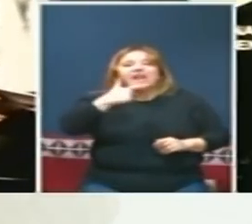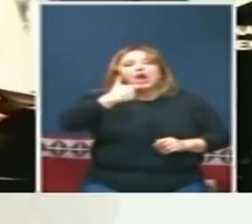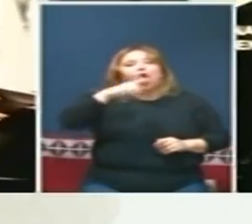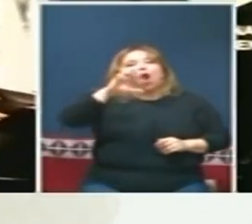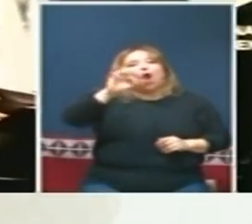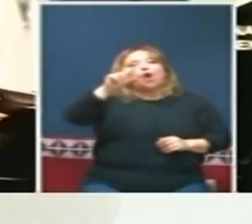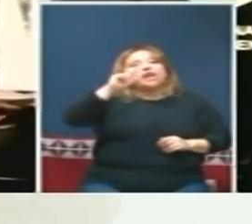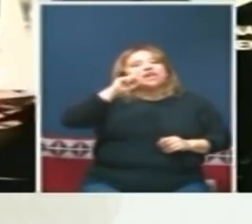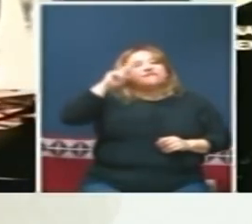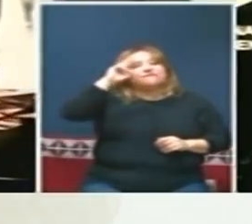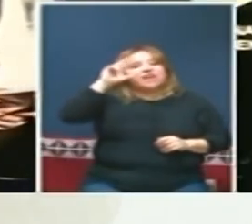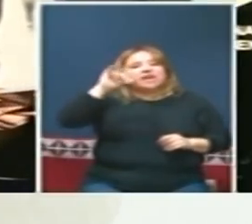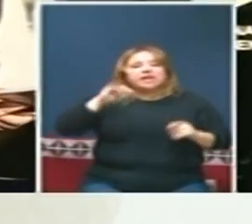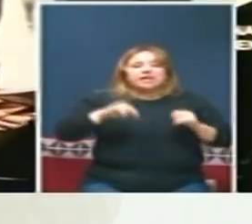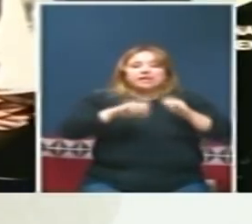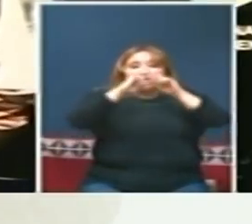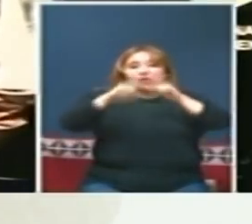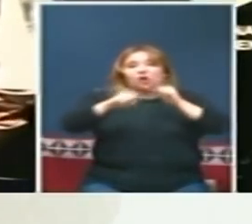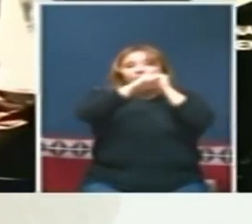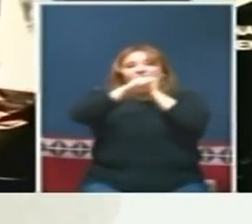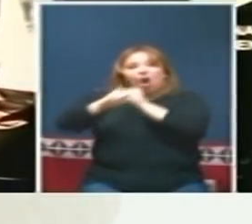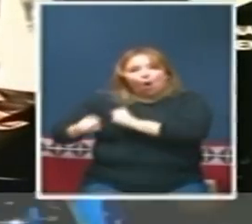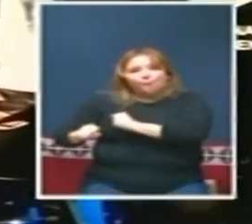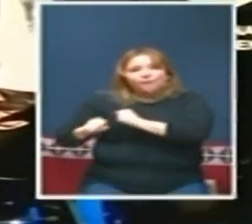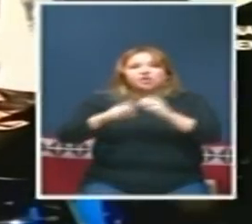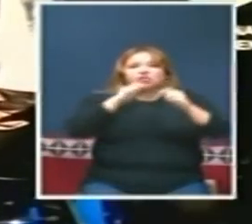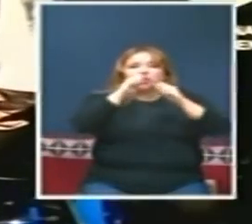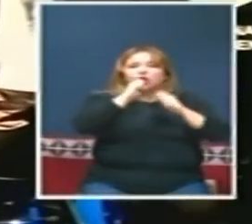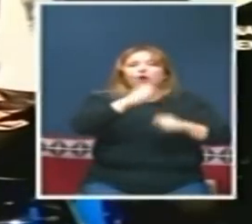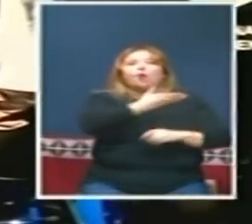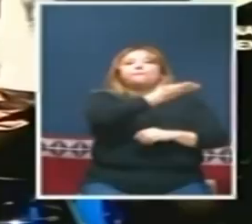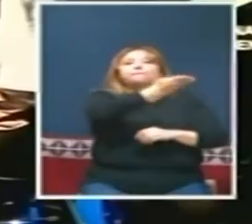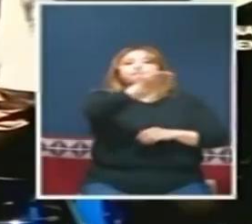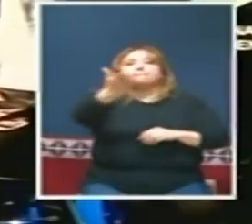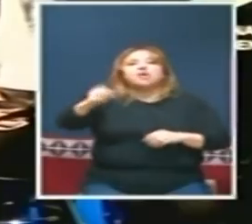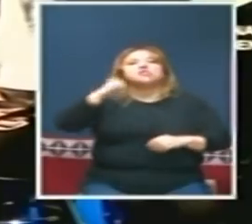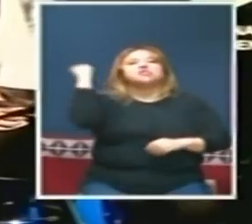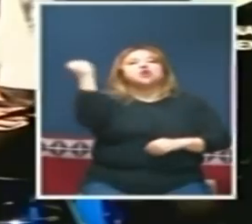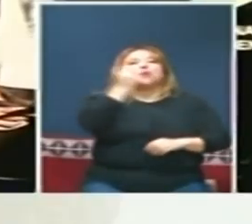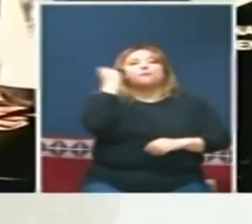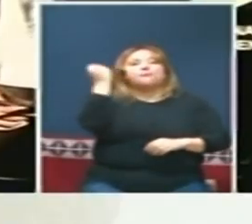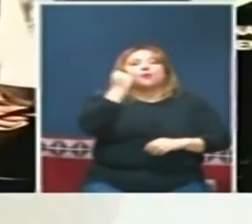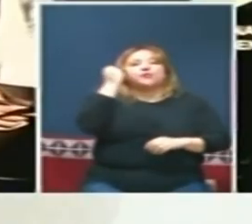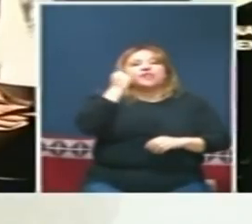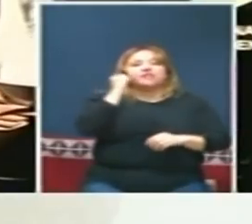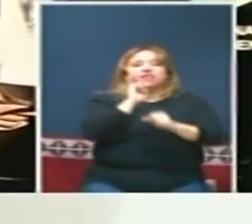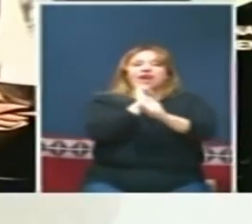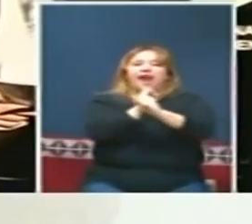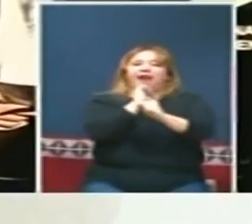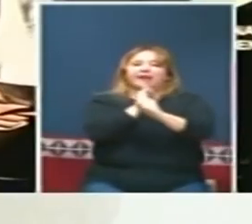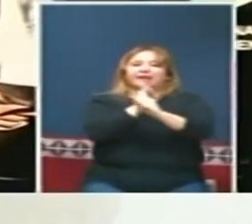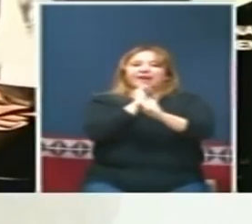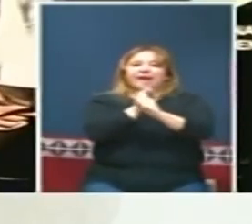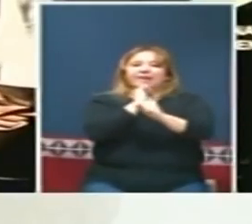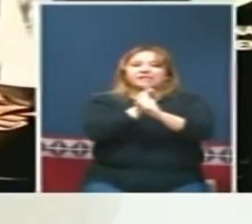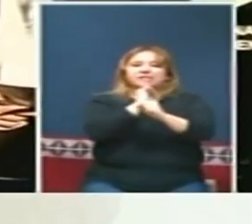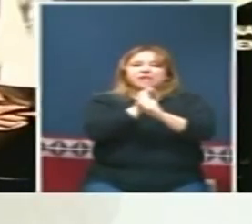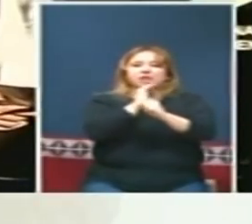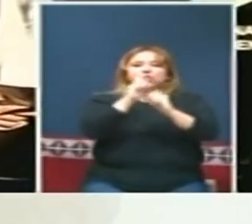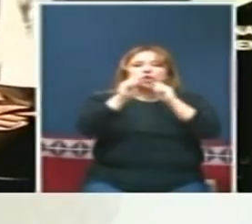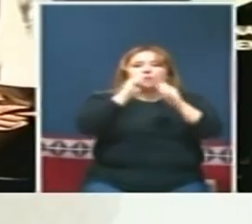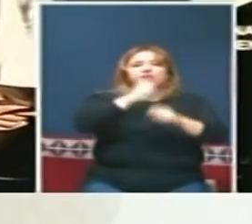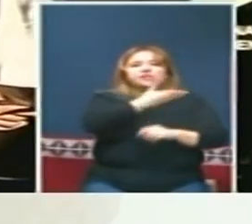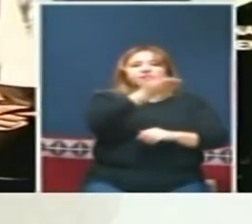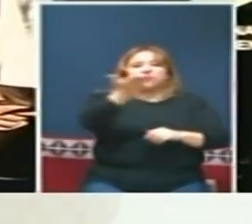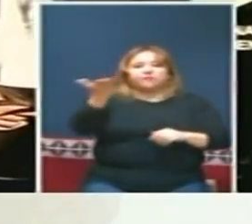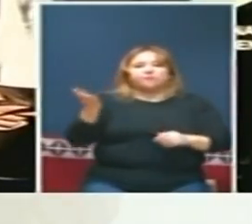sector de la carpa de las conferencias de prensa, porque ya han llegado las autoridades más importantes de la iglesia para brindar esta conferencia de prensa.